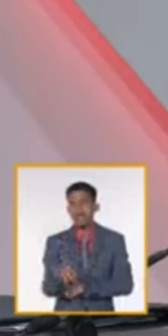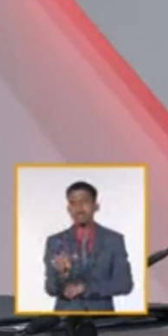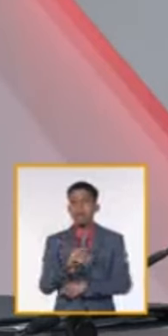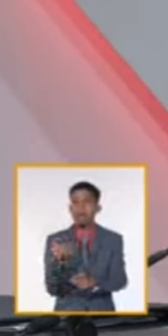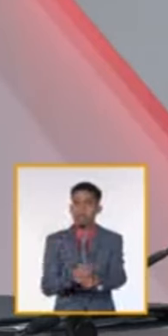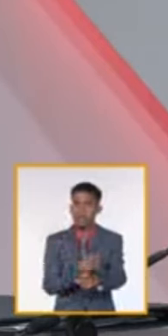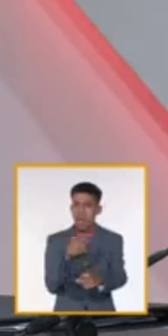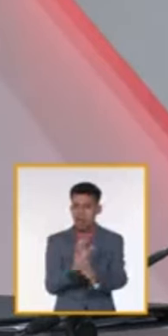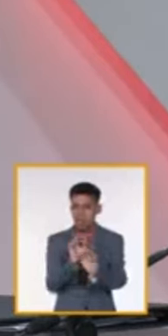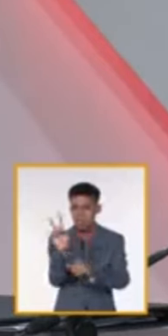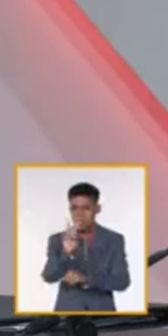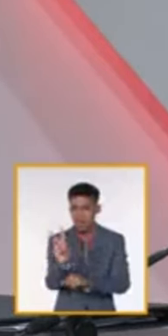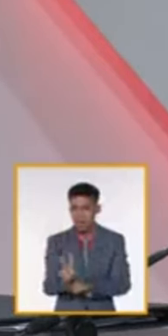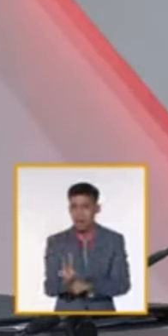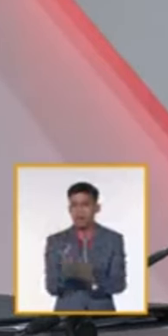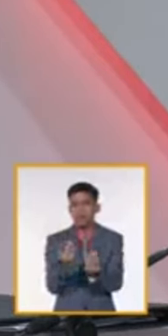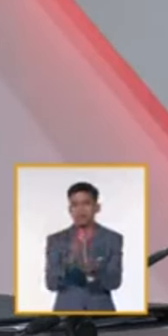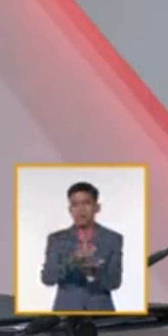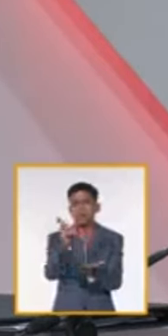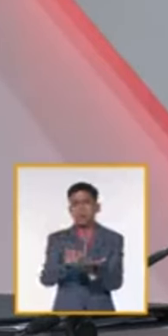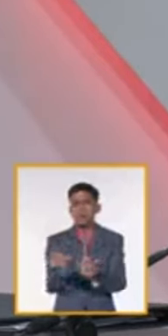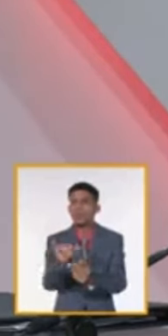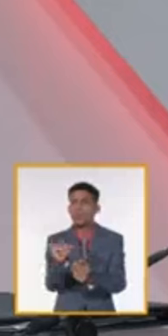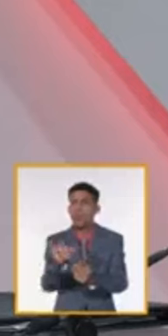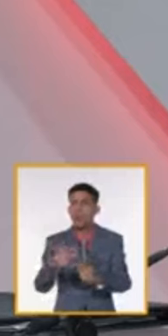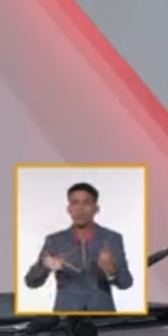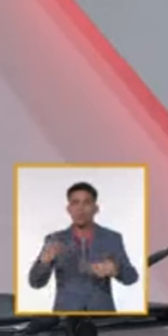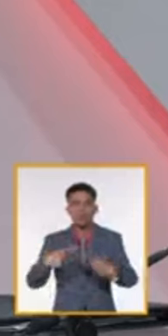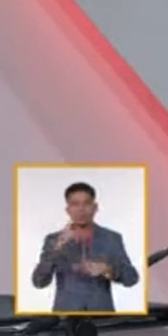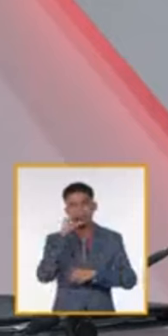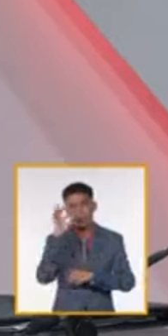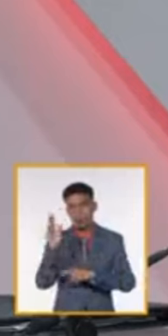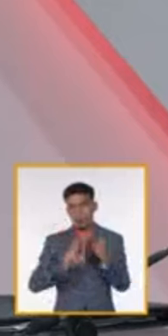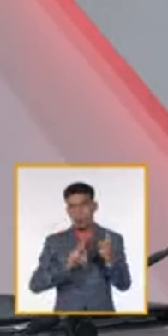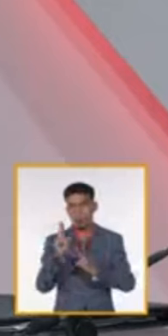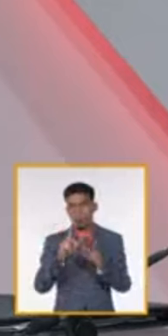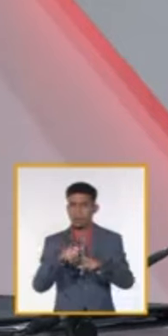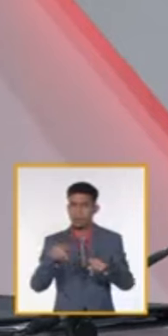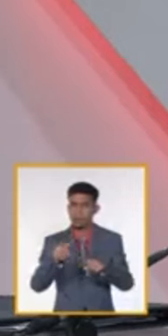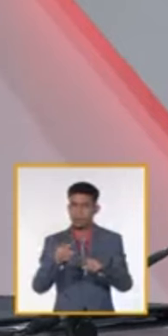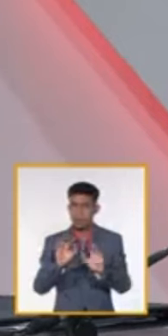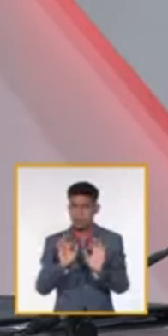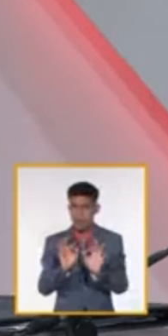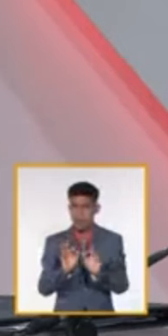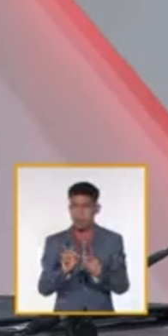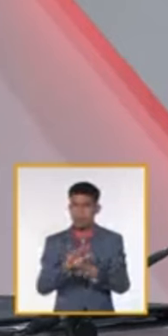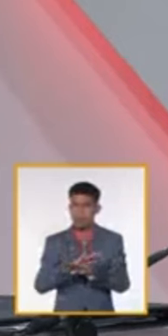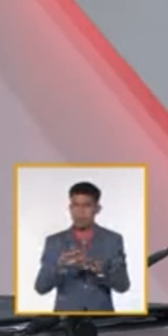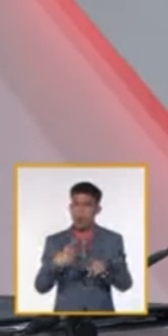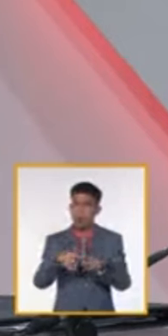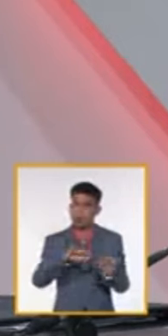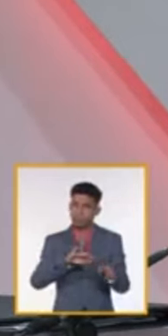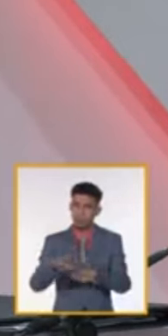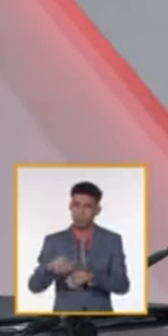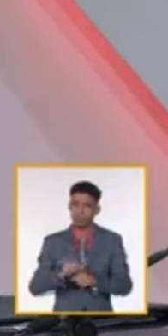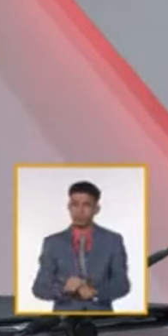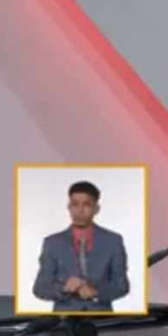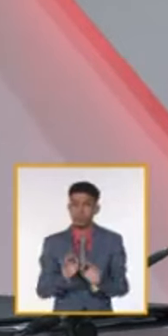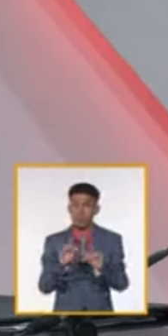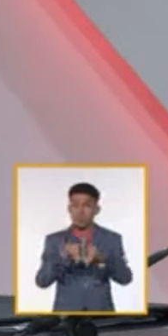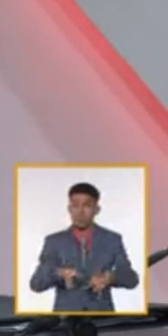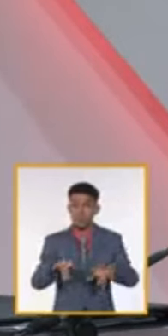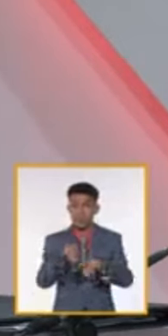señora pasar por el mismo aprieto ante el Congreso de los Estados Unidos. Terminó mandando a entrar a la policía a la Universidad de Columbia, algo